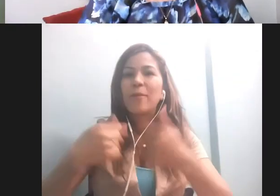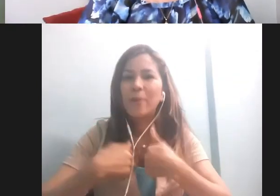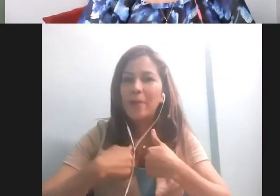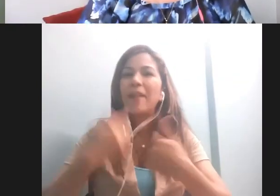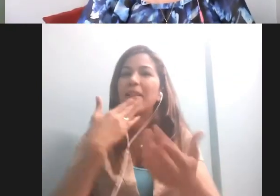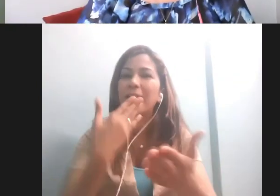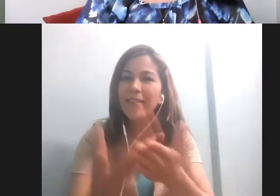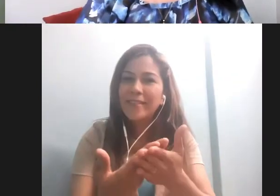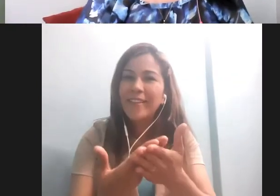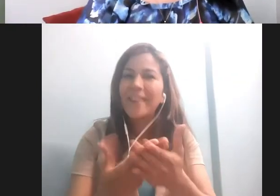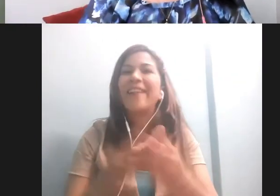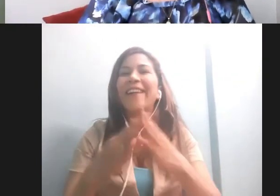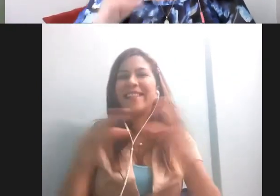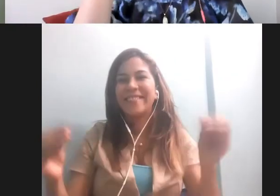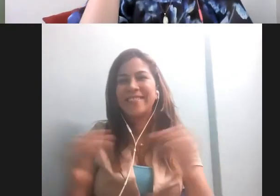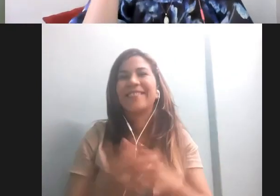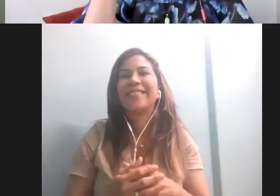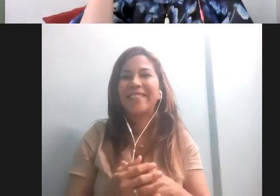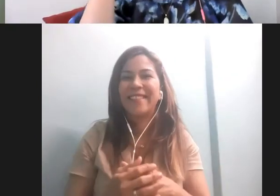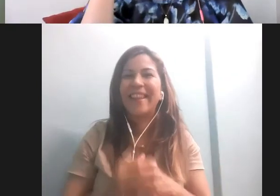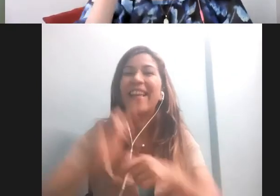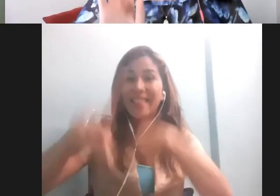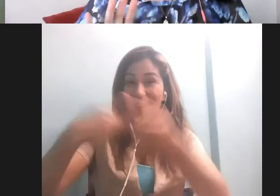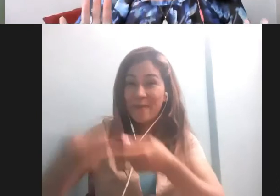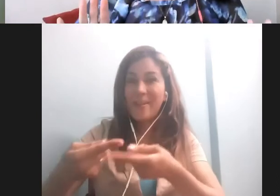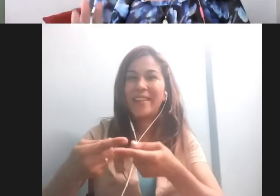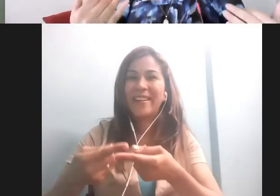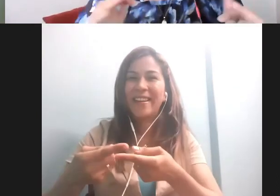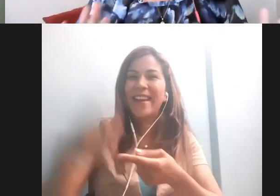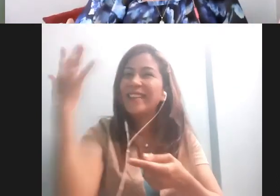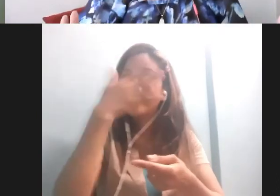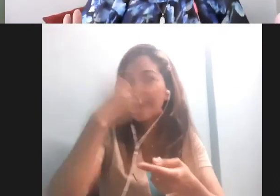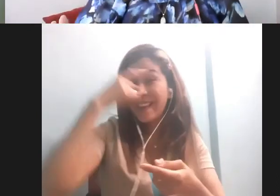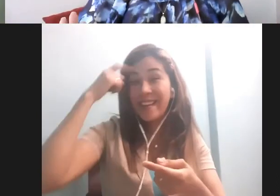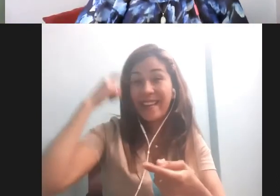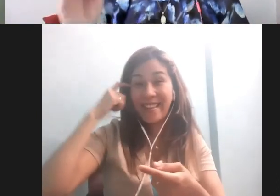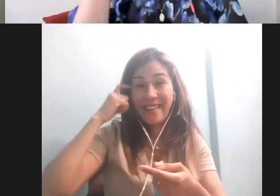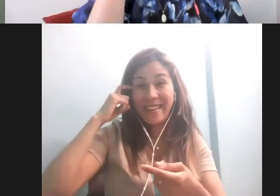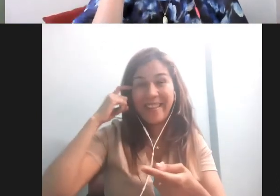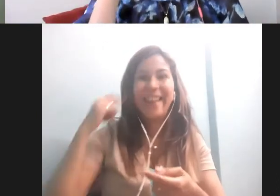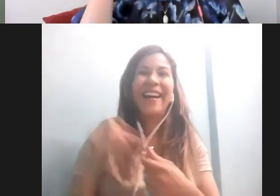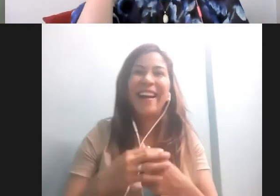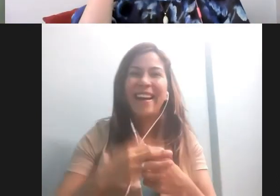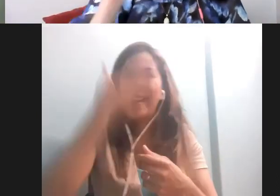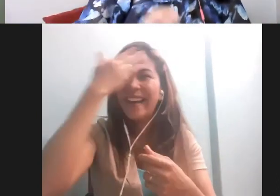este espacio en el día de hoy. Será hasta la próxima. Me voy a despedir con mi seña, que entonces si esa fue la que me hicieron en esa época, sigue siendo mi